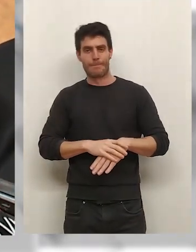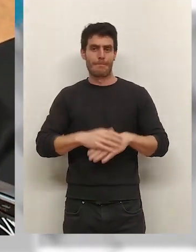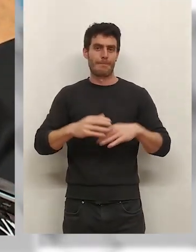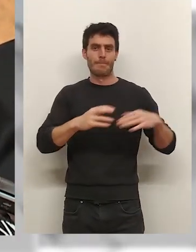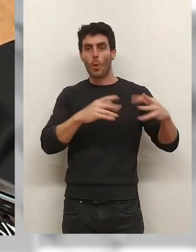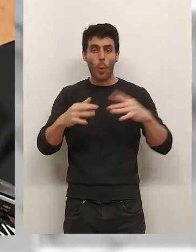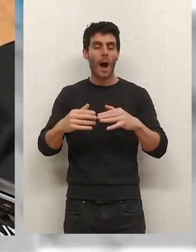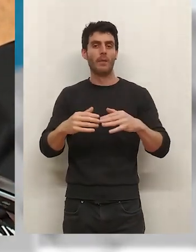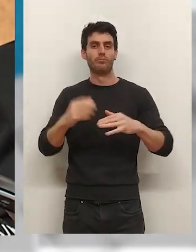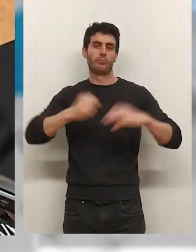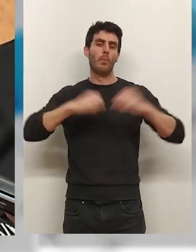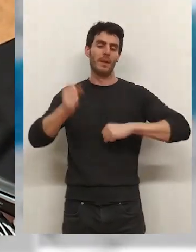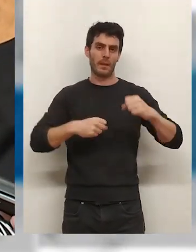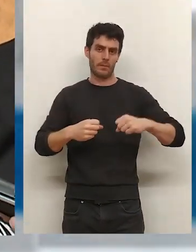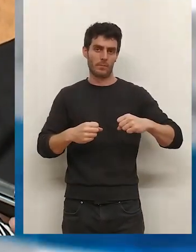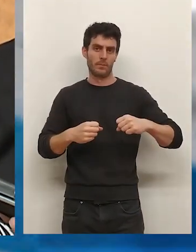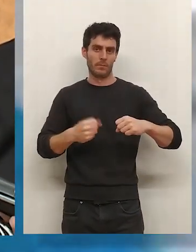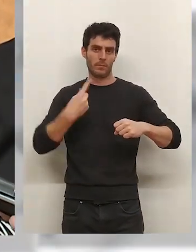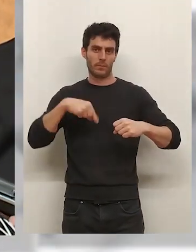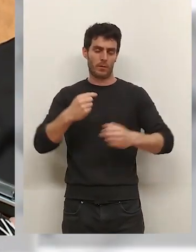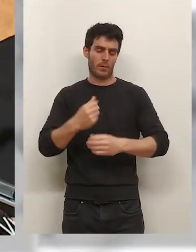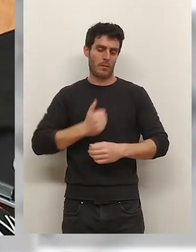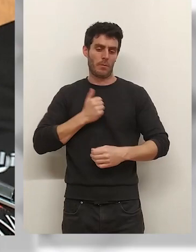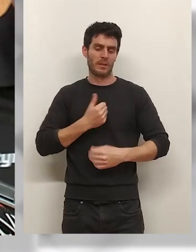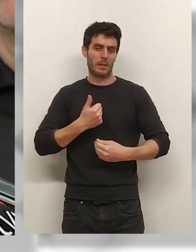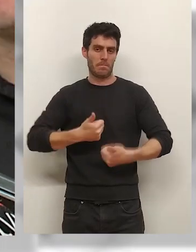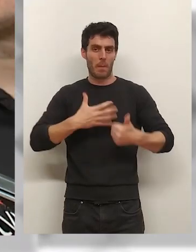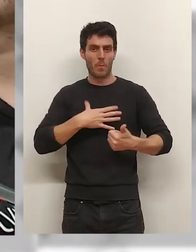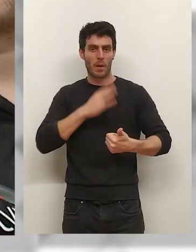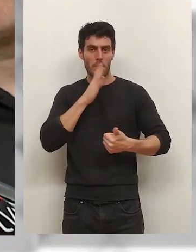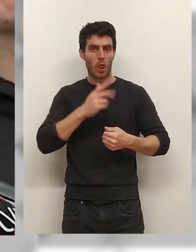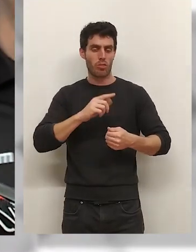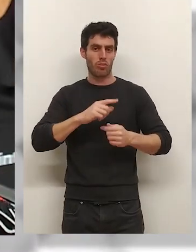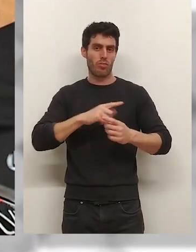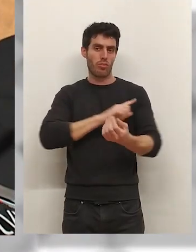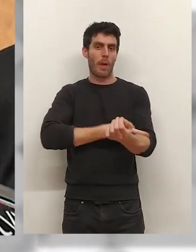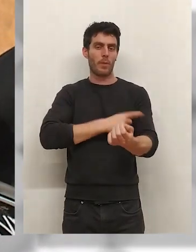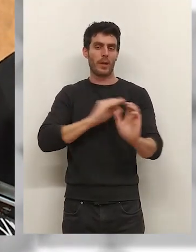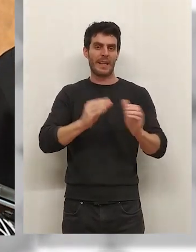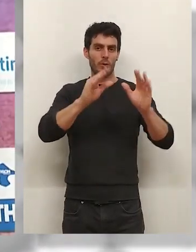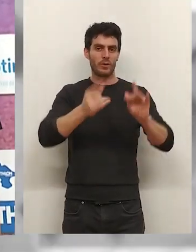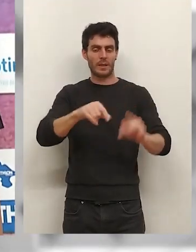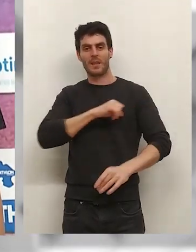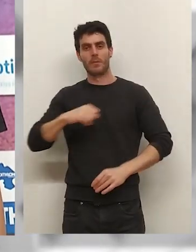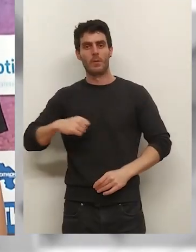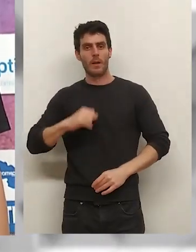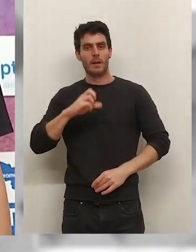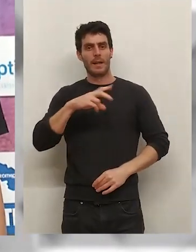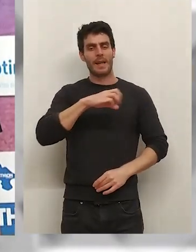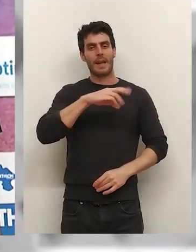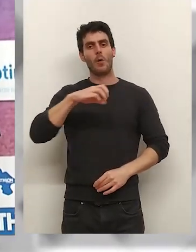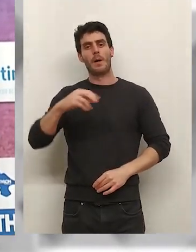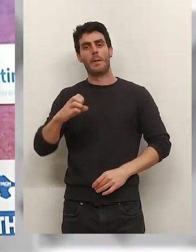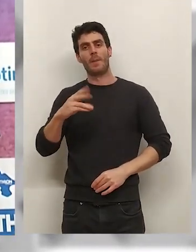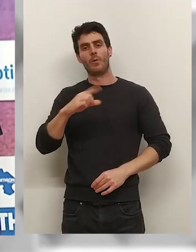poder jugar y competir en donde más nos convenga, ¿no?, porque es un deporte que, aparte de equipo, también es individual. Elena Oma